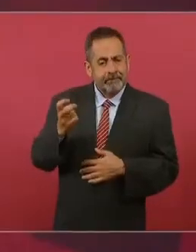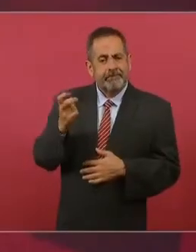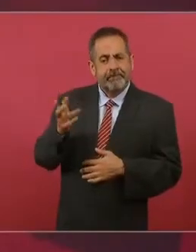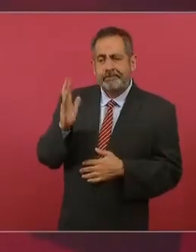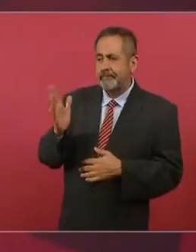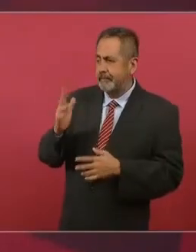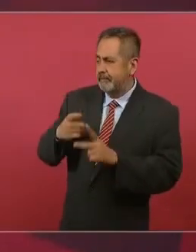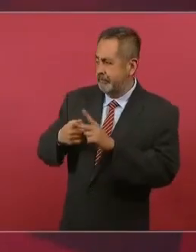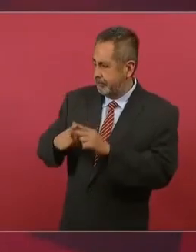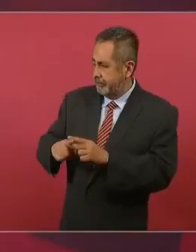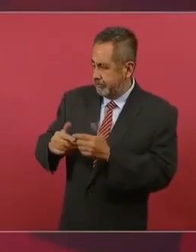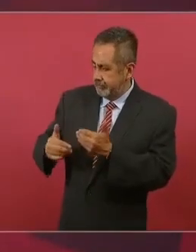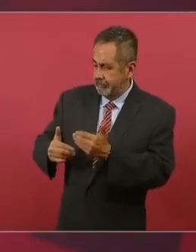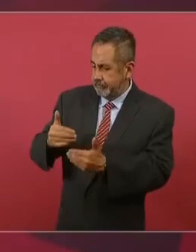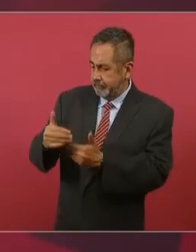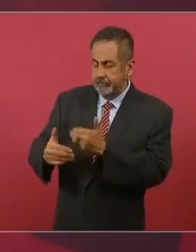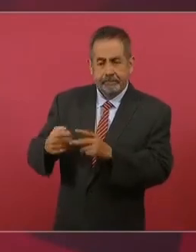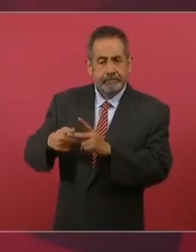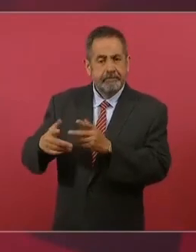inició